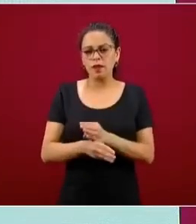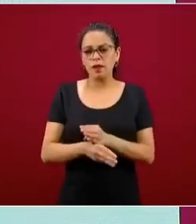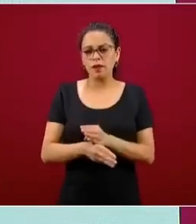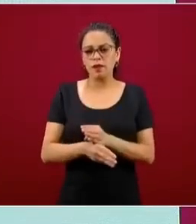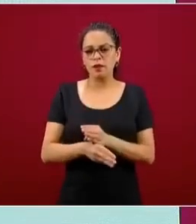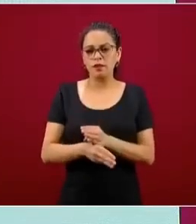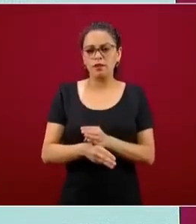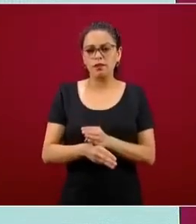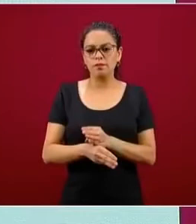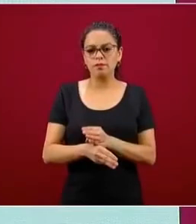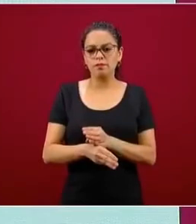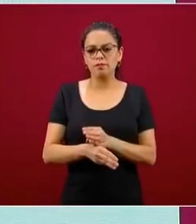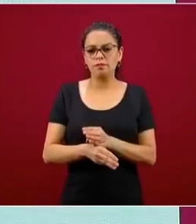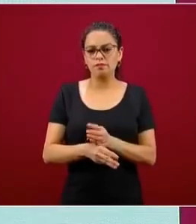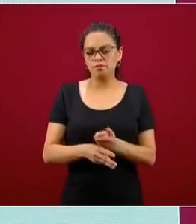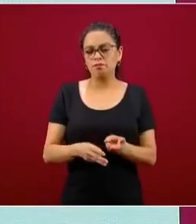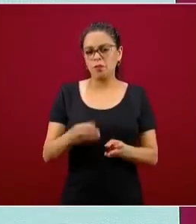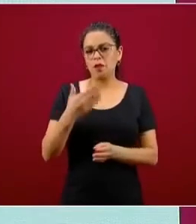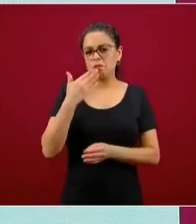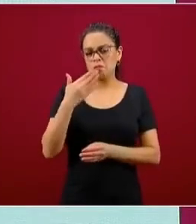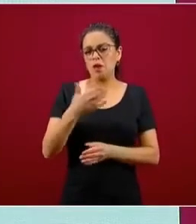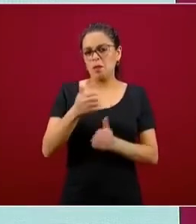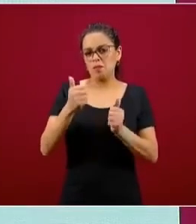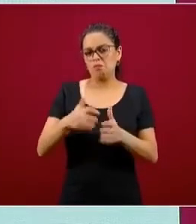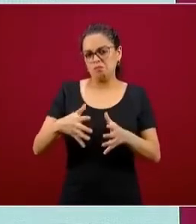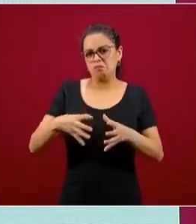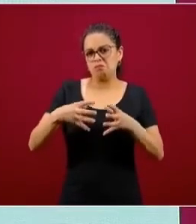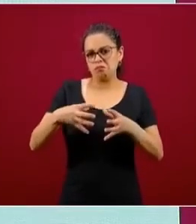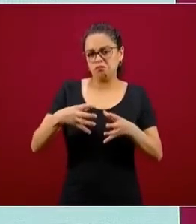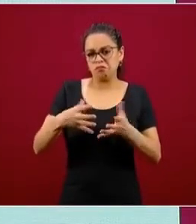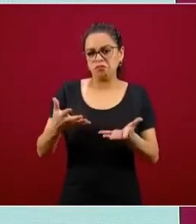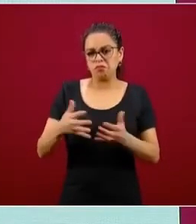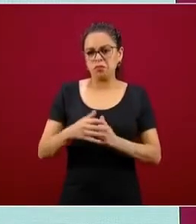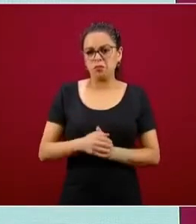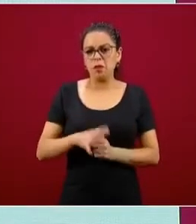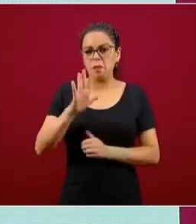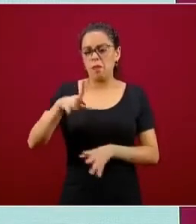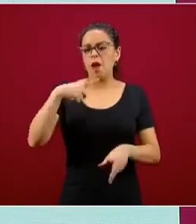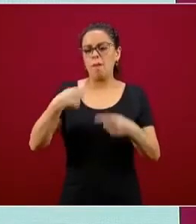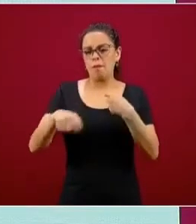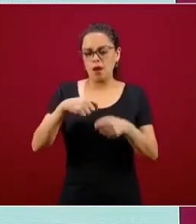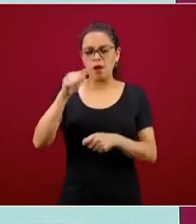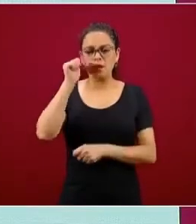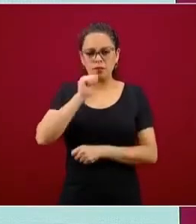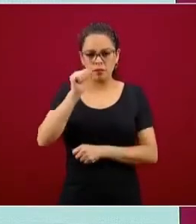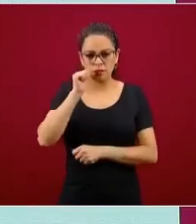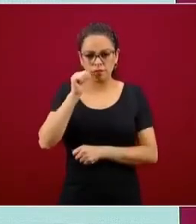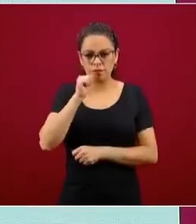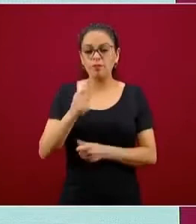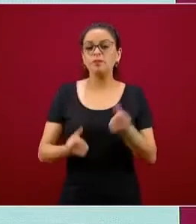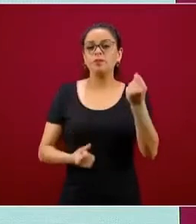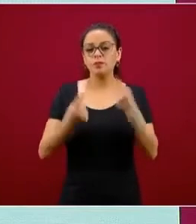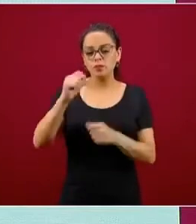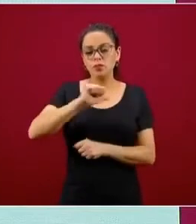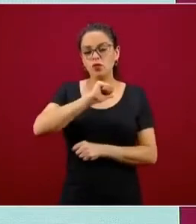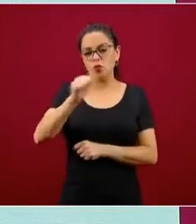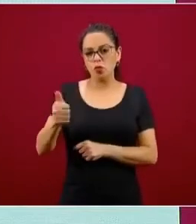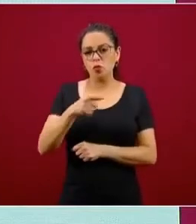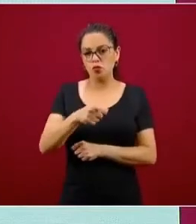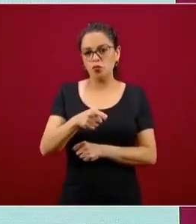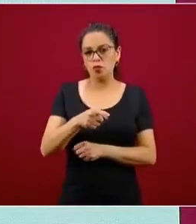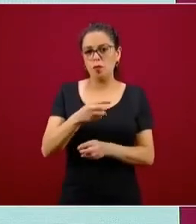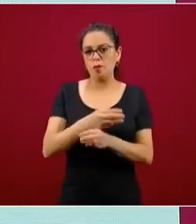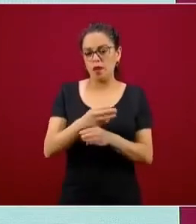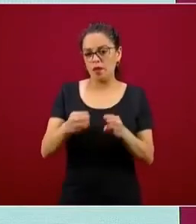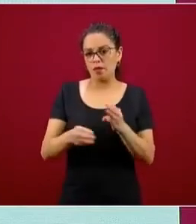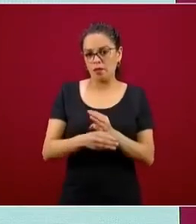físicamente robusto, generalmente son de un material plástico, también las hay de otro tipo de materiales